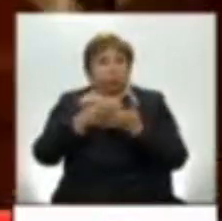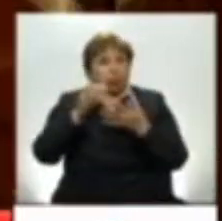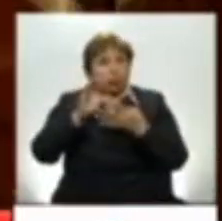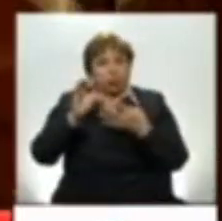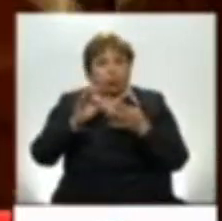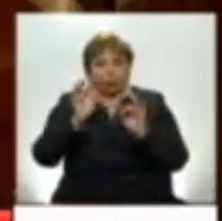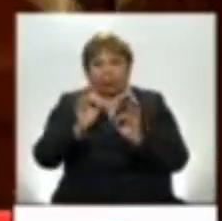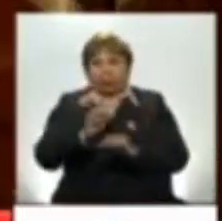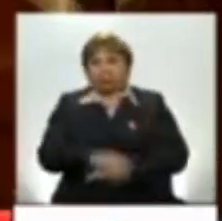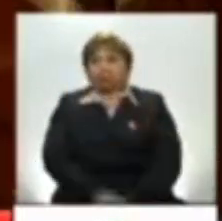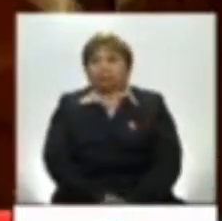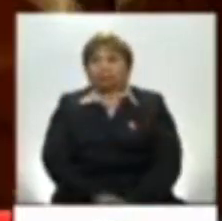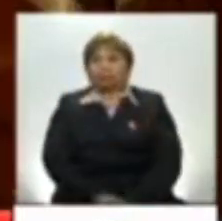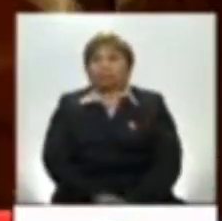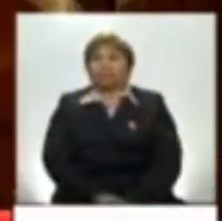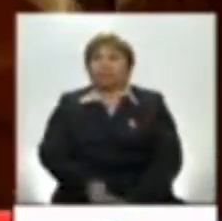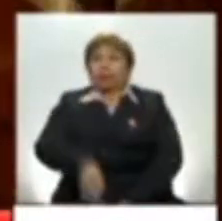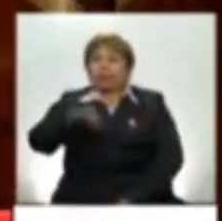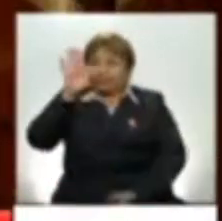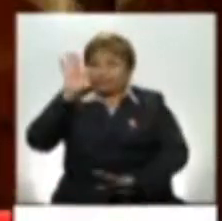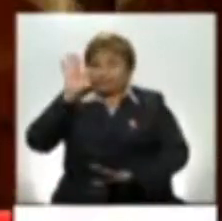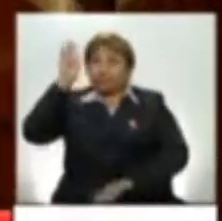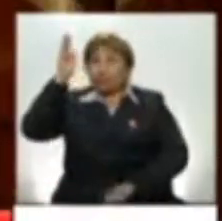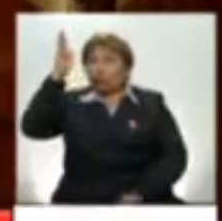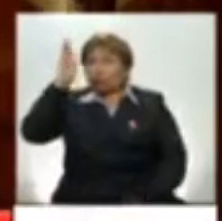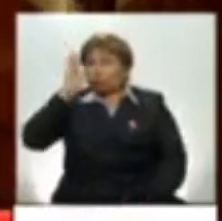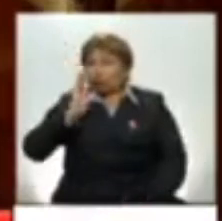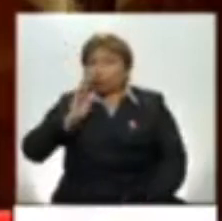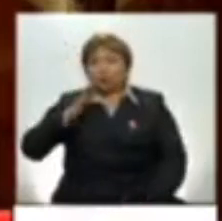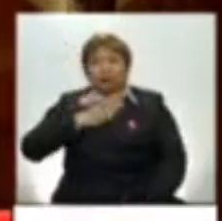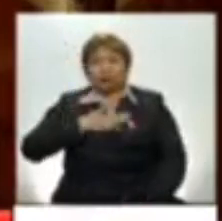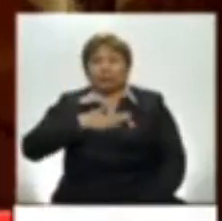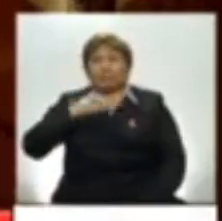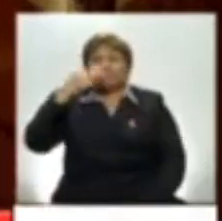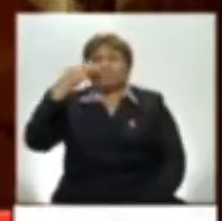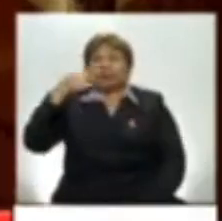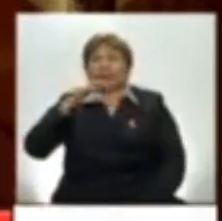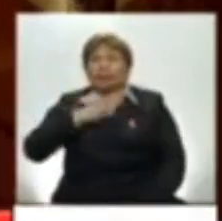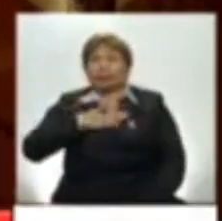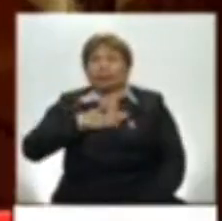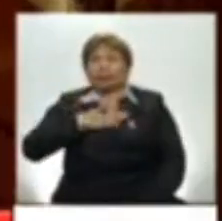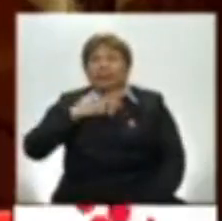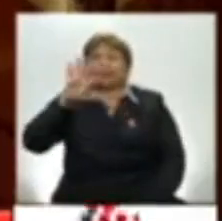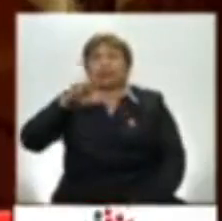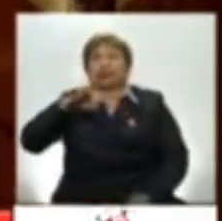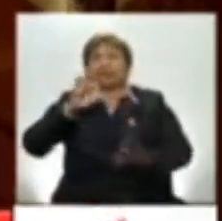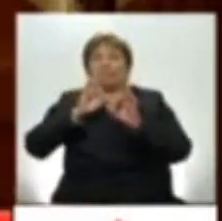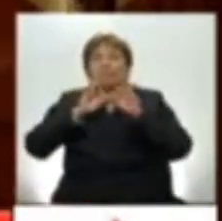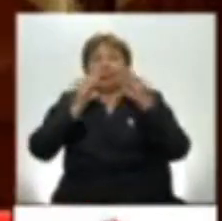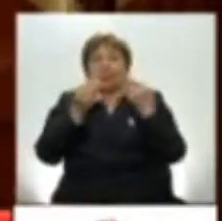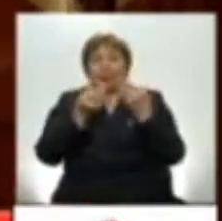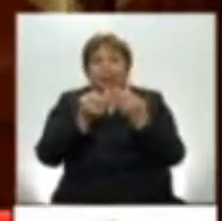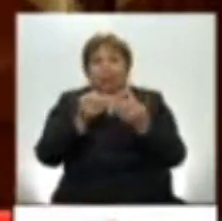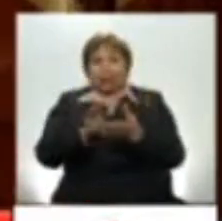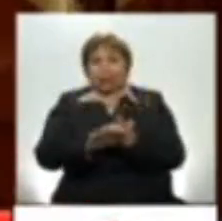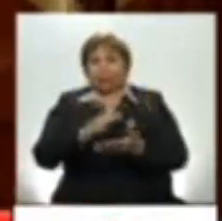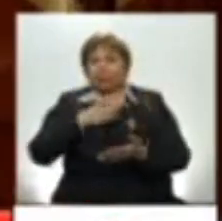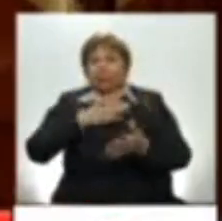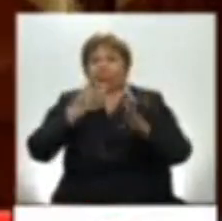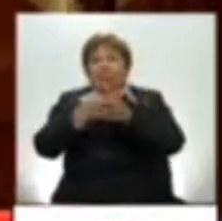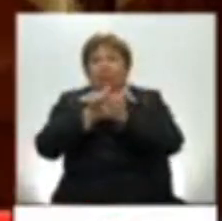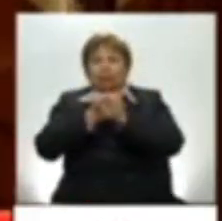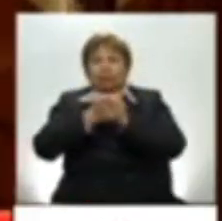calificados? Por Dios, por mi gran madre, por mi familia, mis amigos y mi